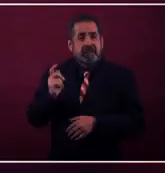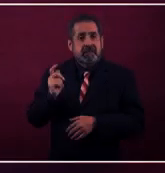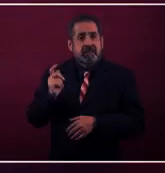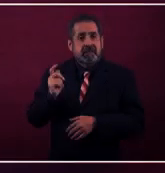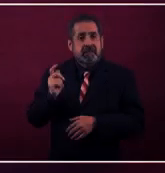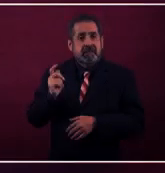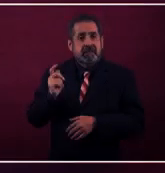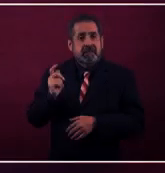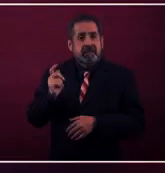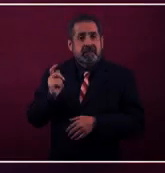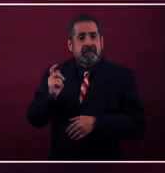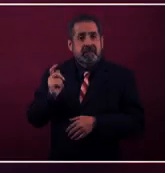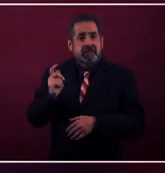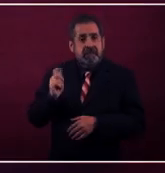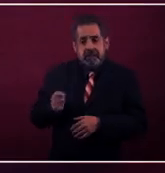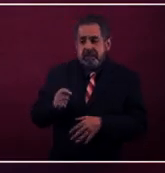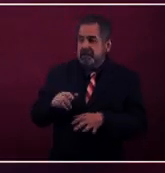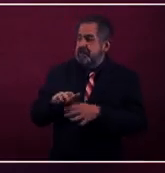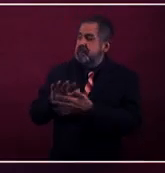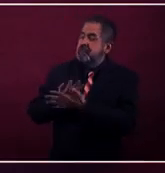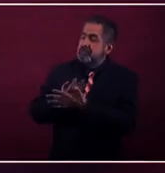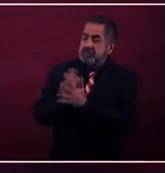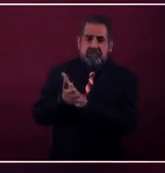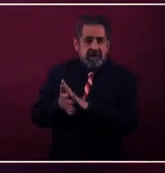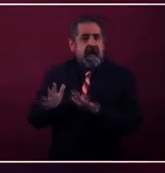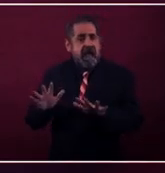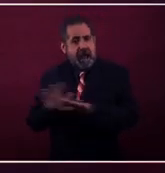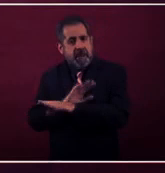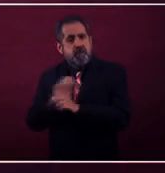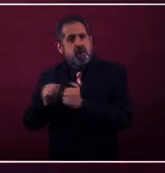la transformación por la vía pacífica, por la vía electoral.